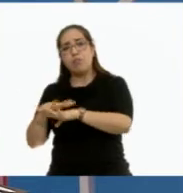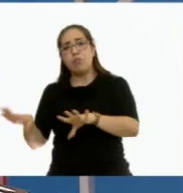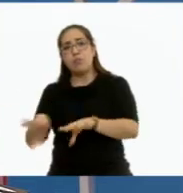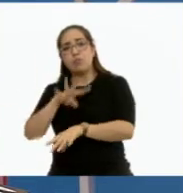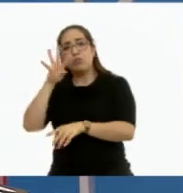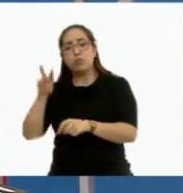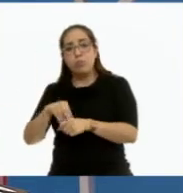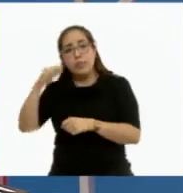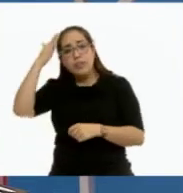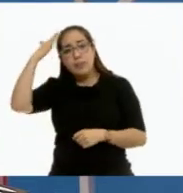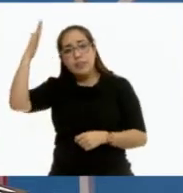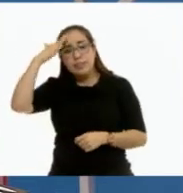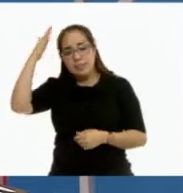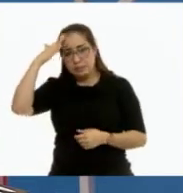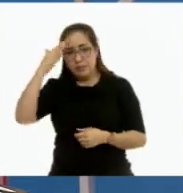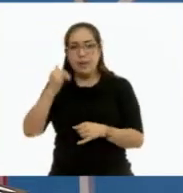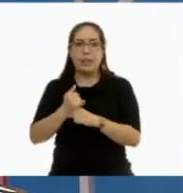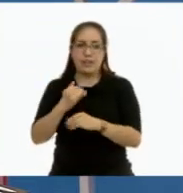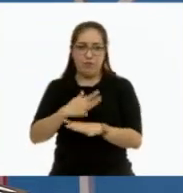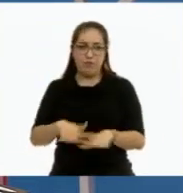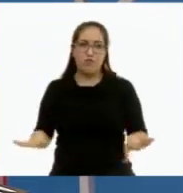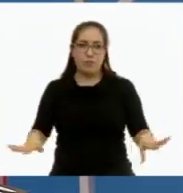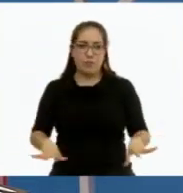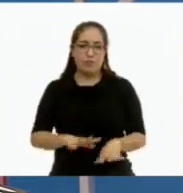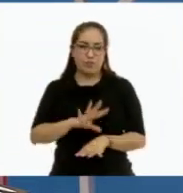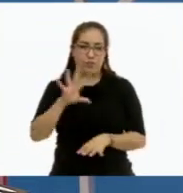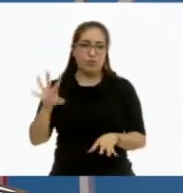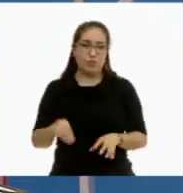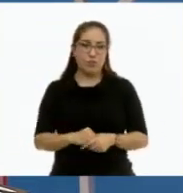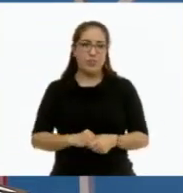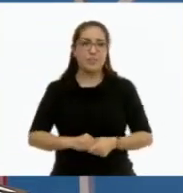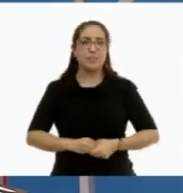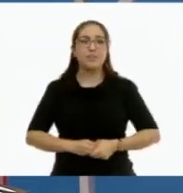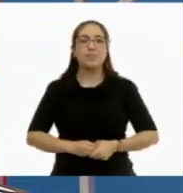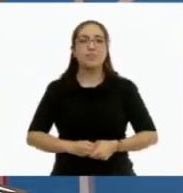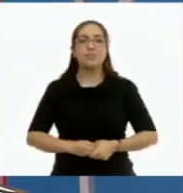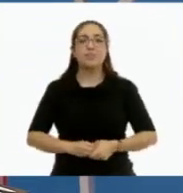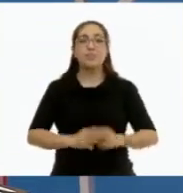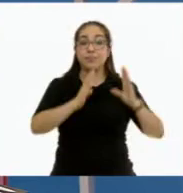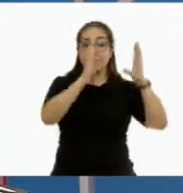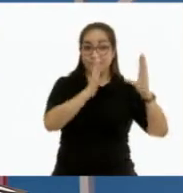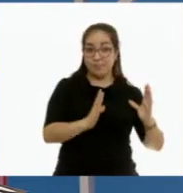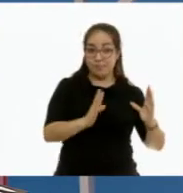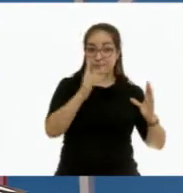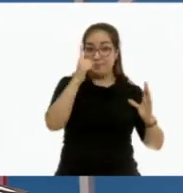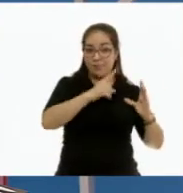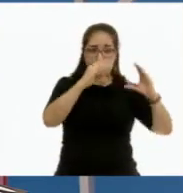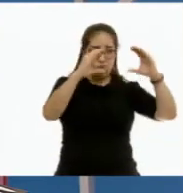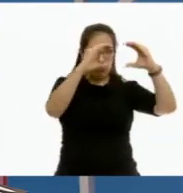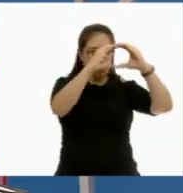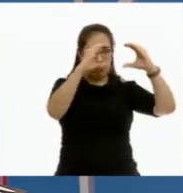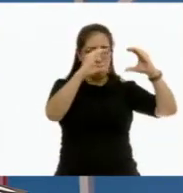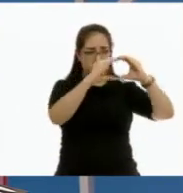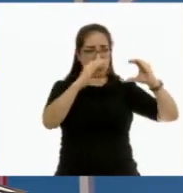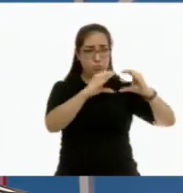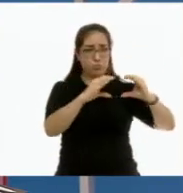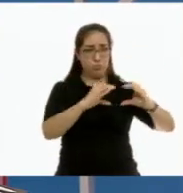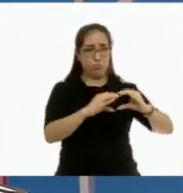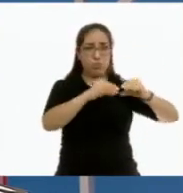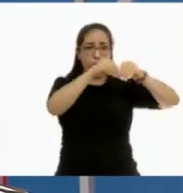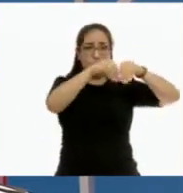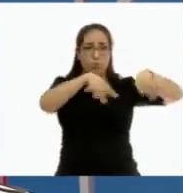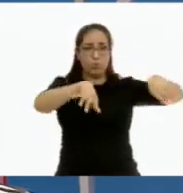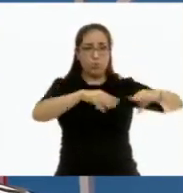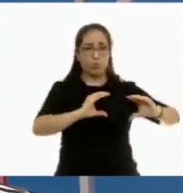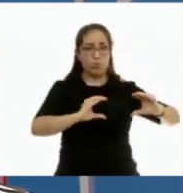ideas principales, ideas secundarias y una información complementaria. En el esquema, solemos poner nuestro tema